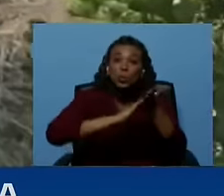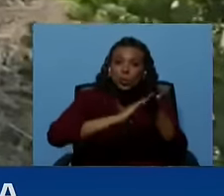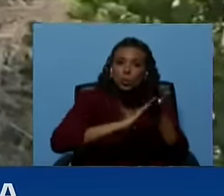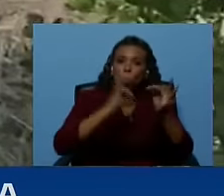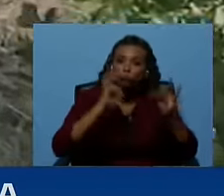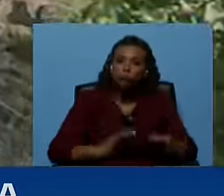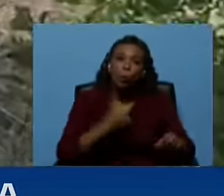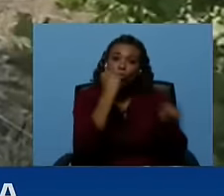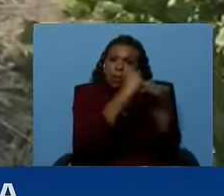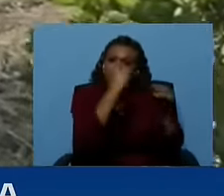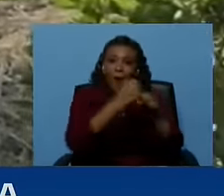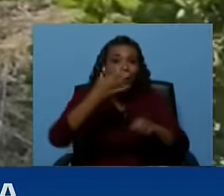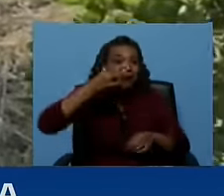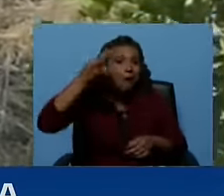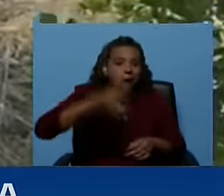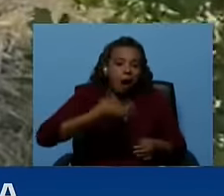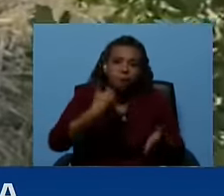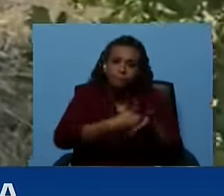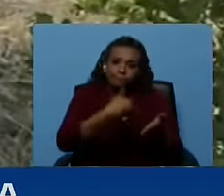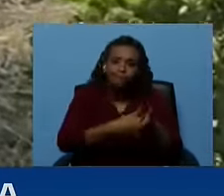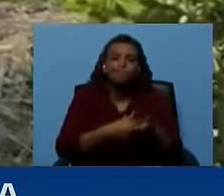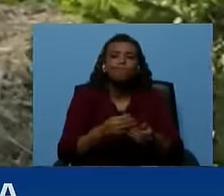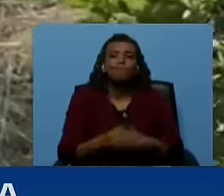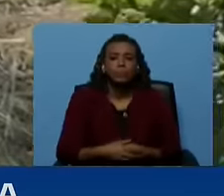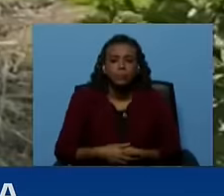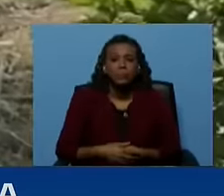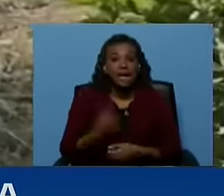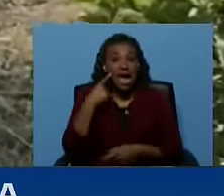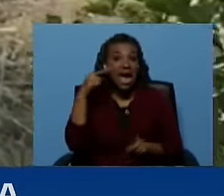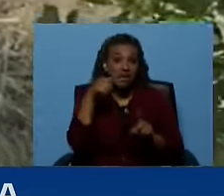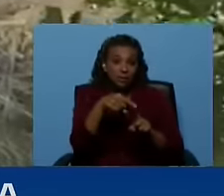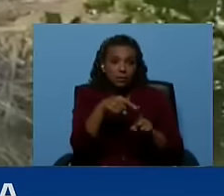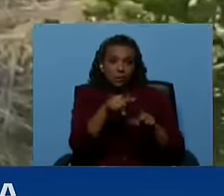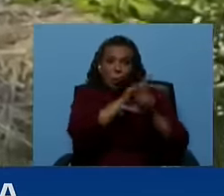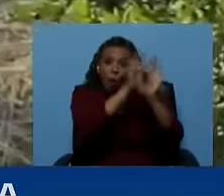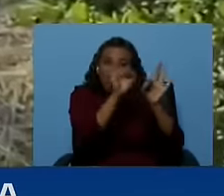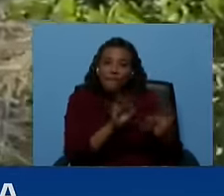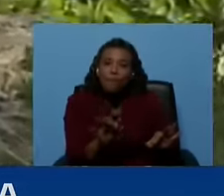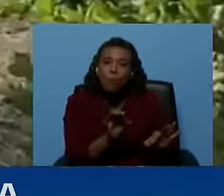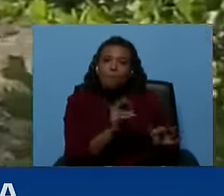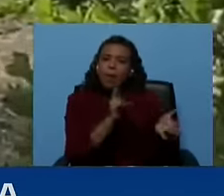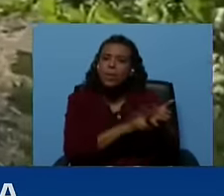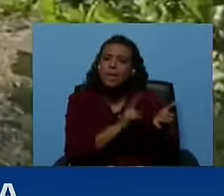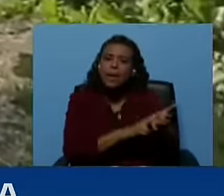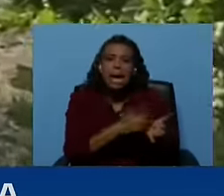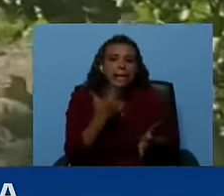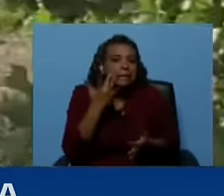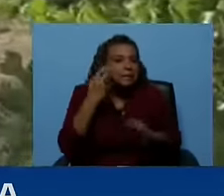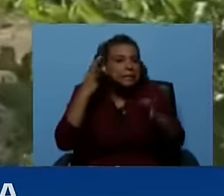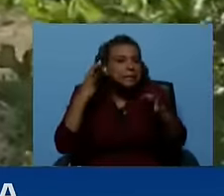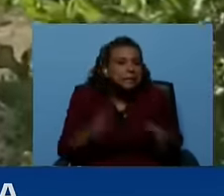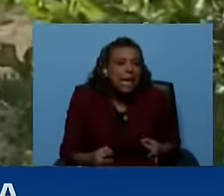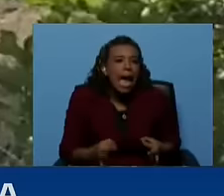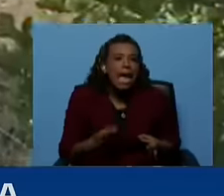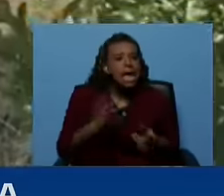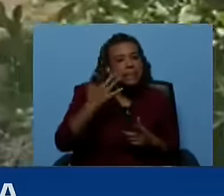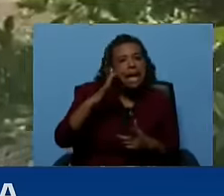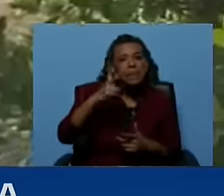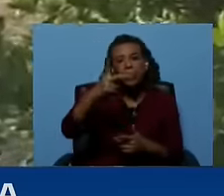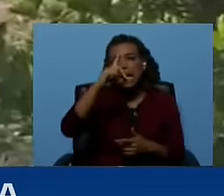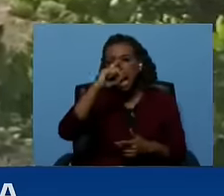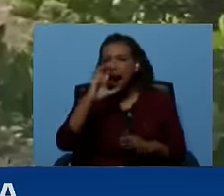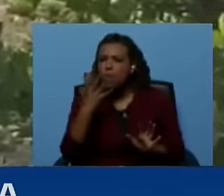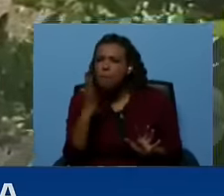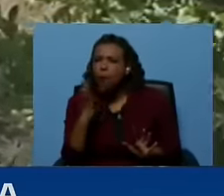con obras Y eso sería de verdad en el mediano plazo yo te digo de